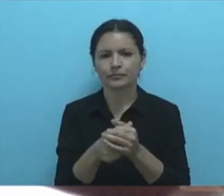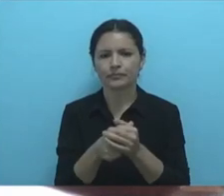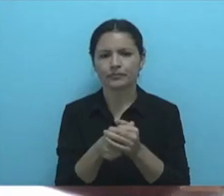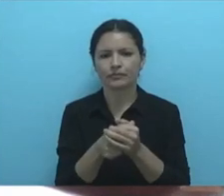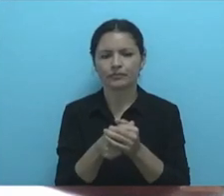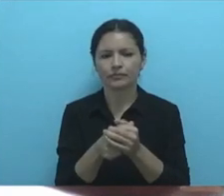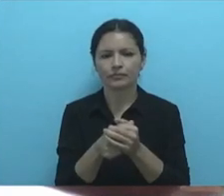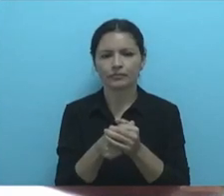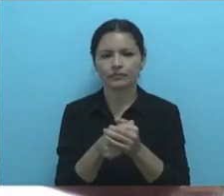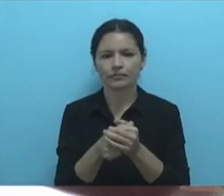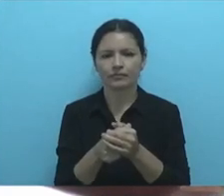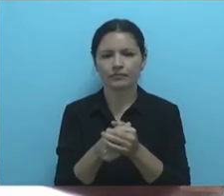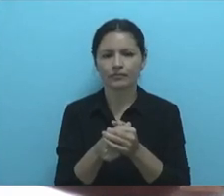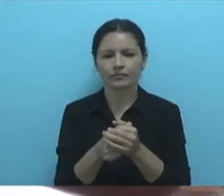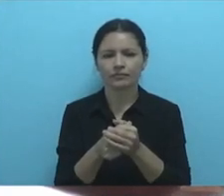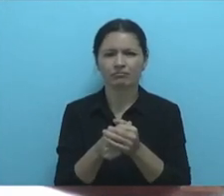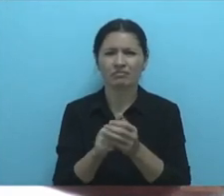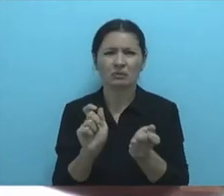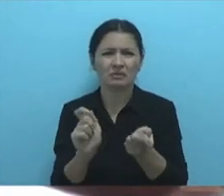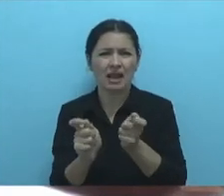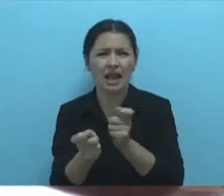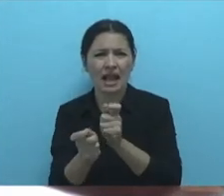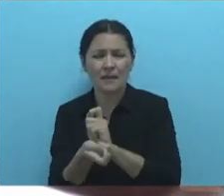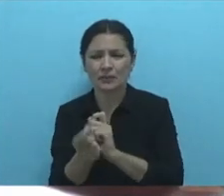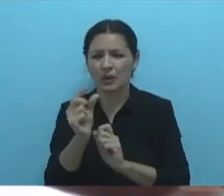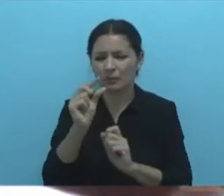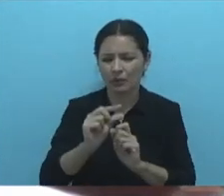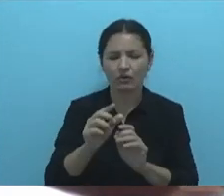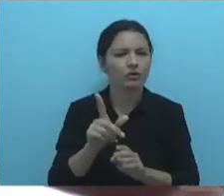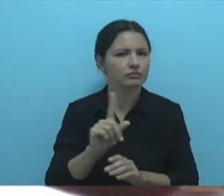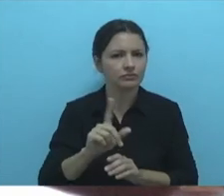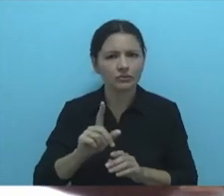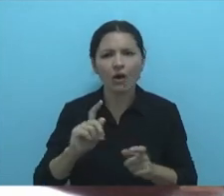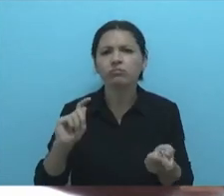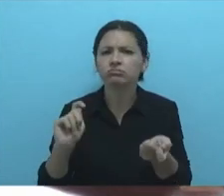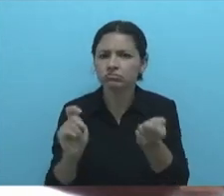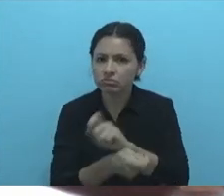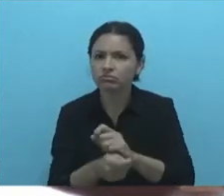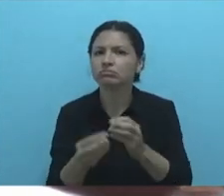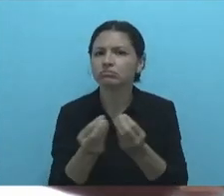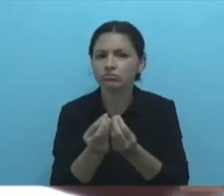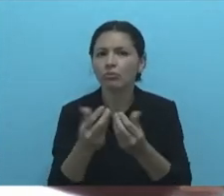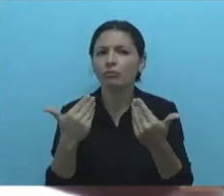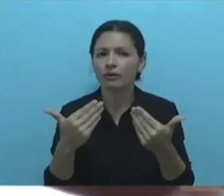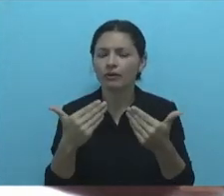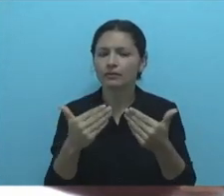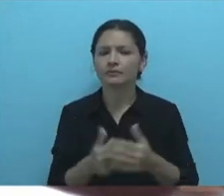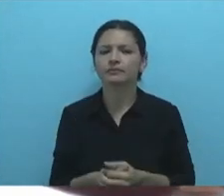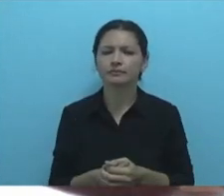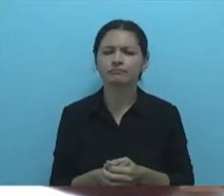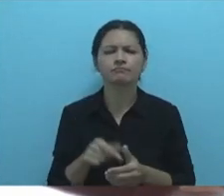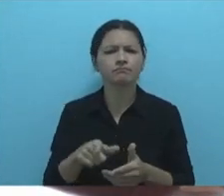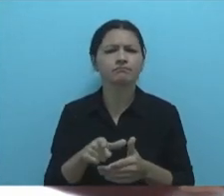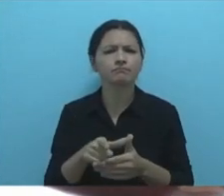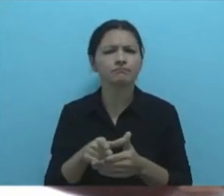transformar prácticamente nada de las cosas que recibimos Hoy estamos frente a una enorme acto de